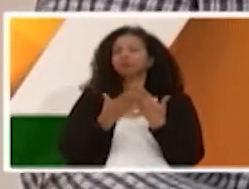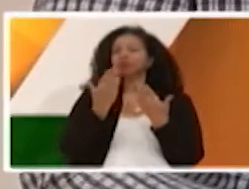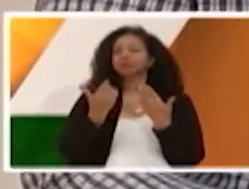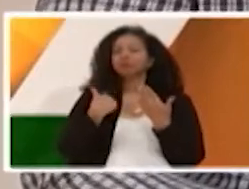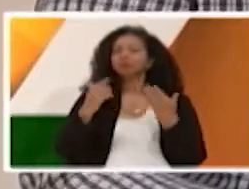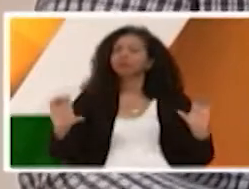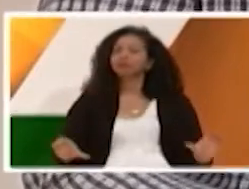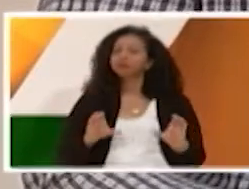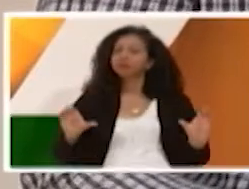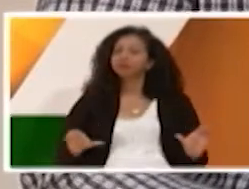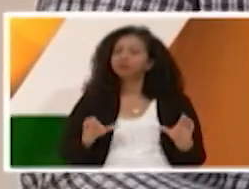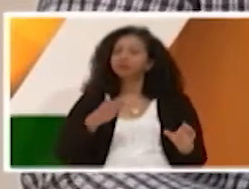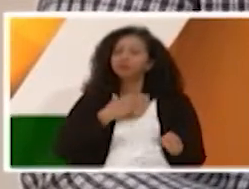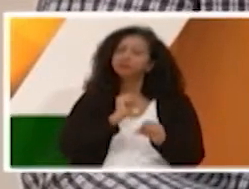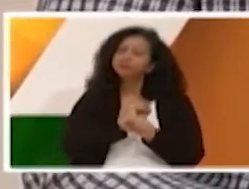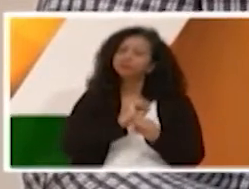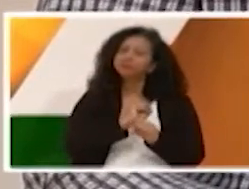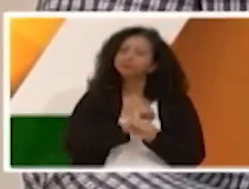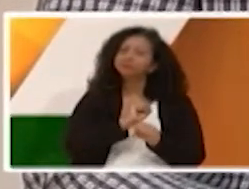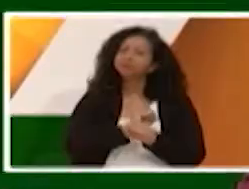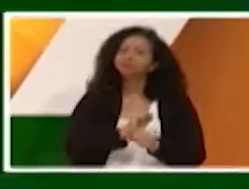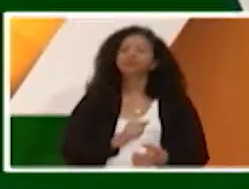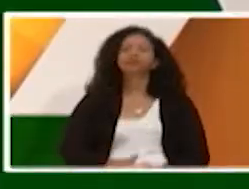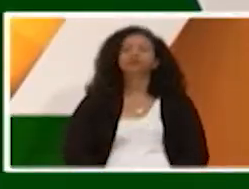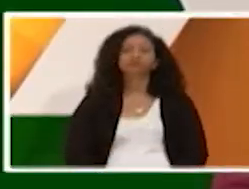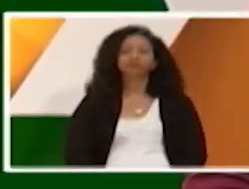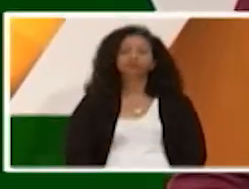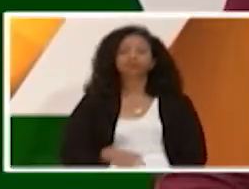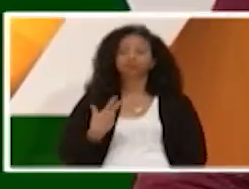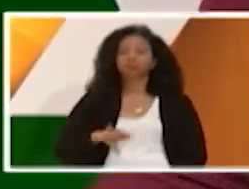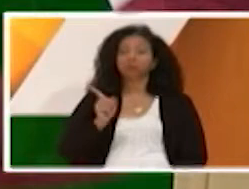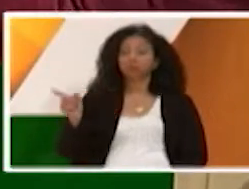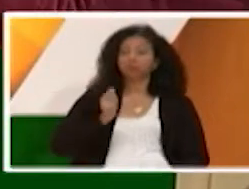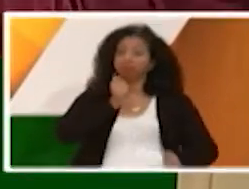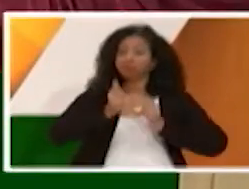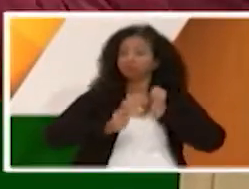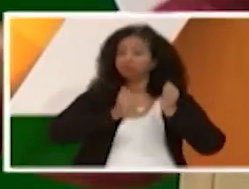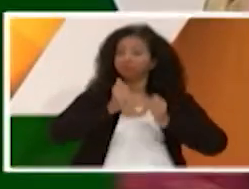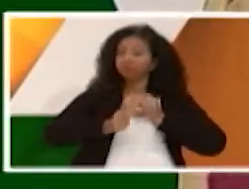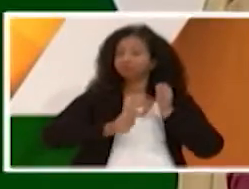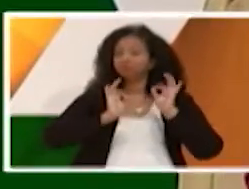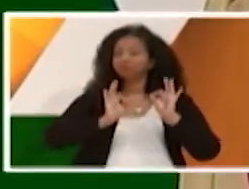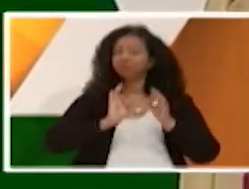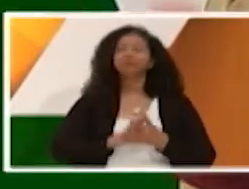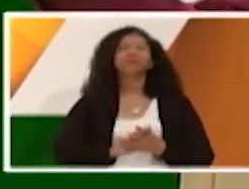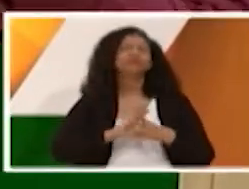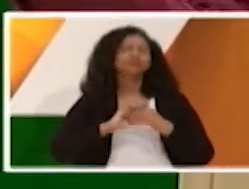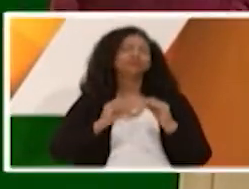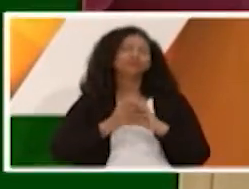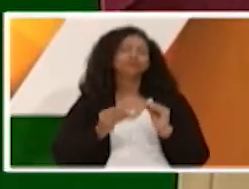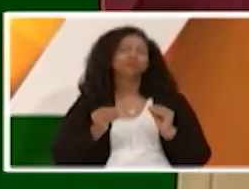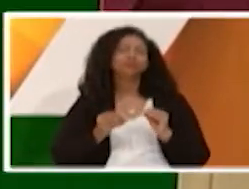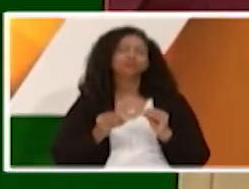en mi trabajo. Ser totalmente activo, Claro que sí, Henry. Te comento algo acerca de... Digo, hay